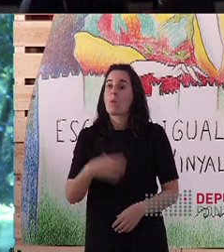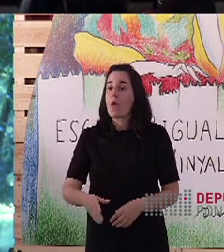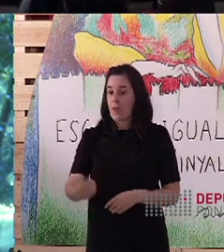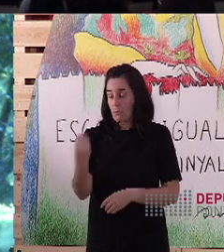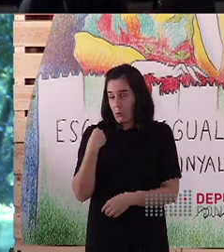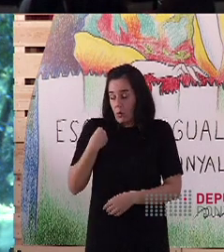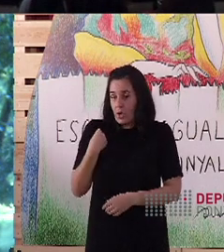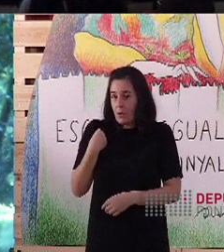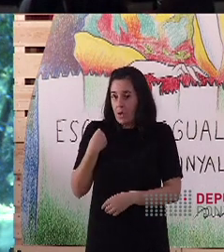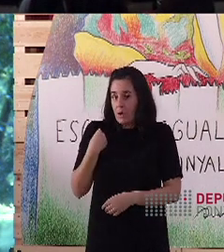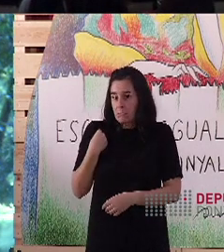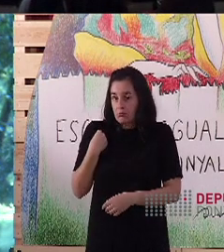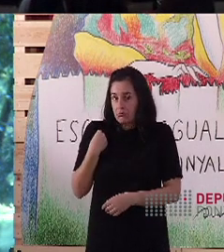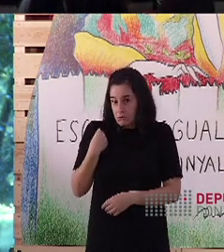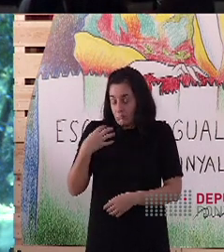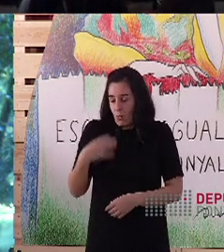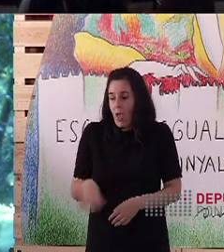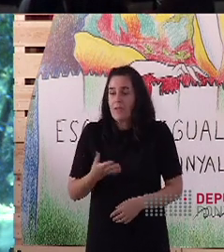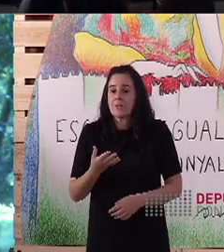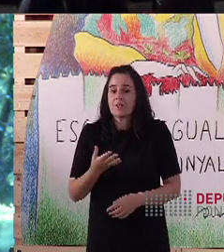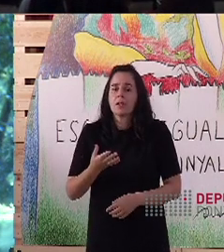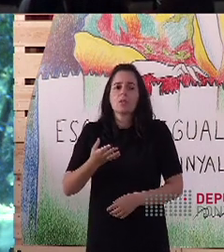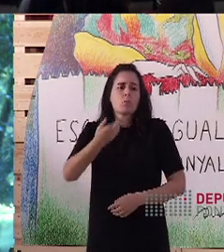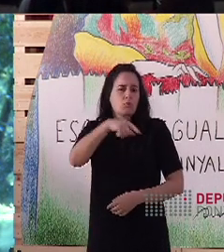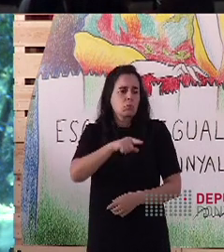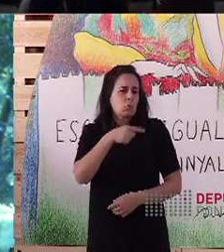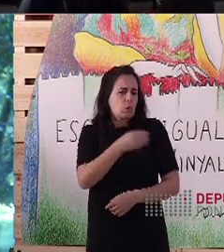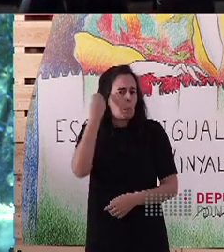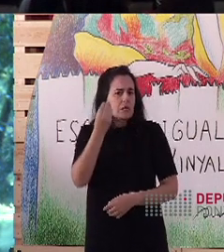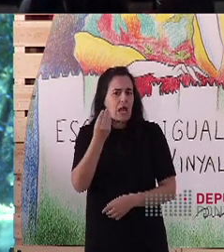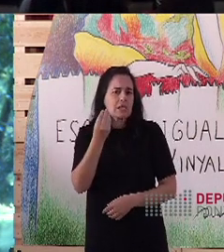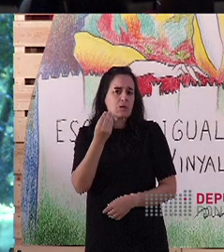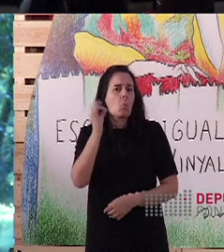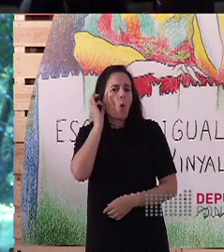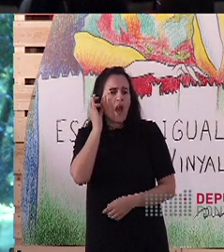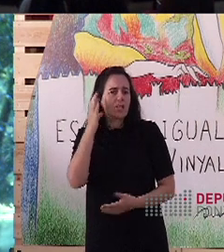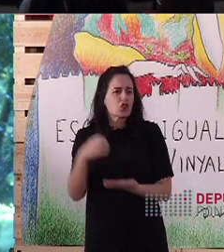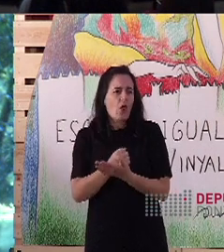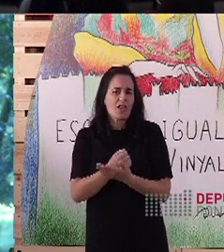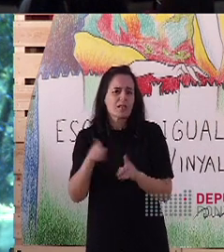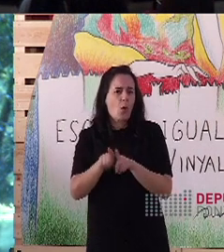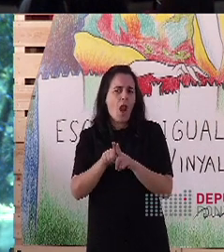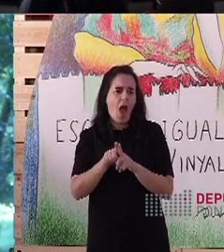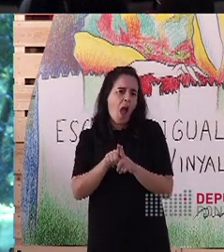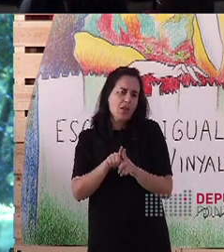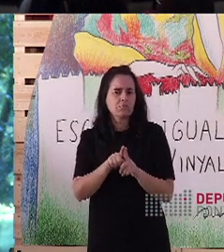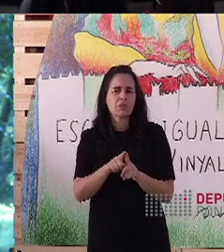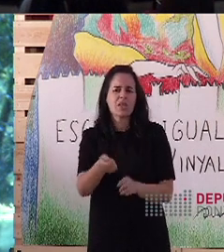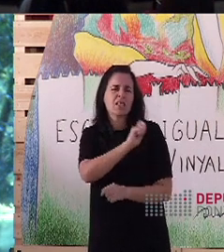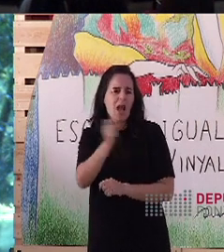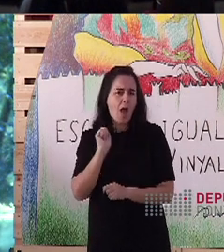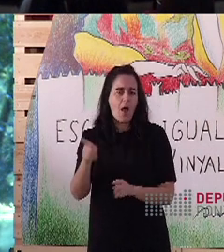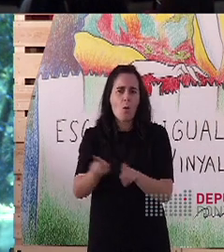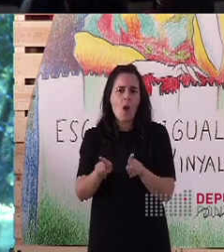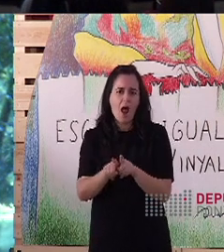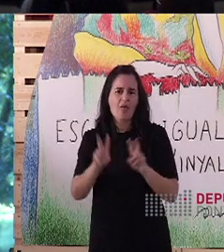digo, que cómo podemos ver esta afirmación de que las mujeres somos sometidas a procesos intensísimos de